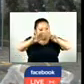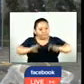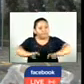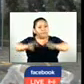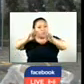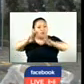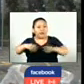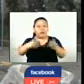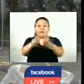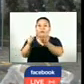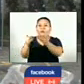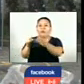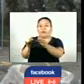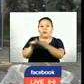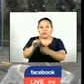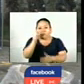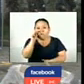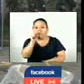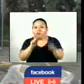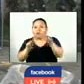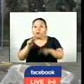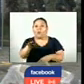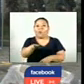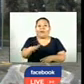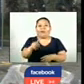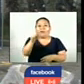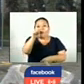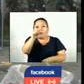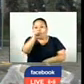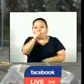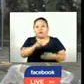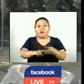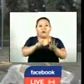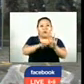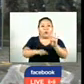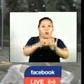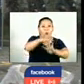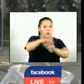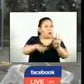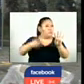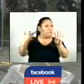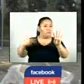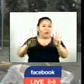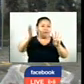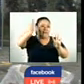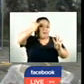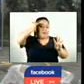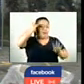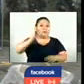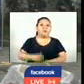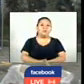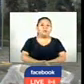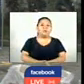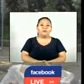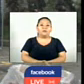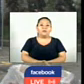redes locales de distribución de droga sobre todo en cuatro puntos que ya tenemos identificados